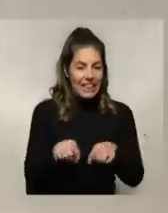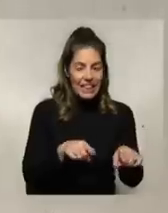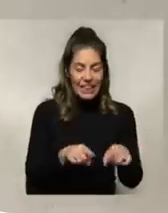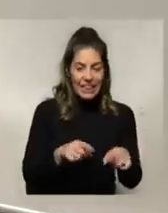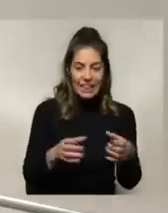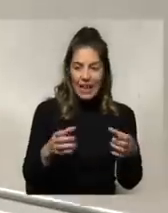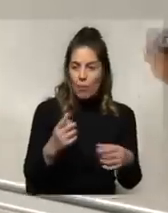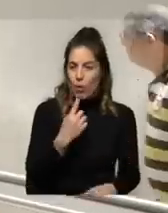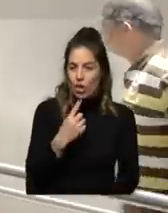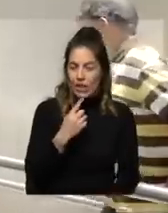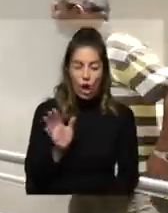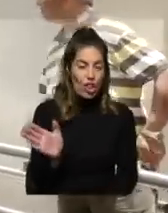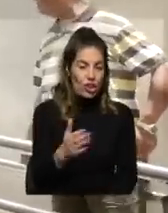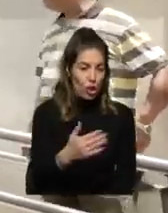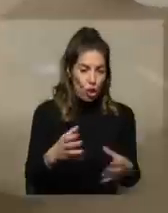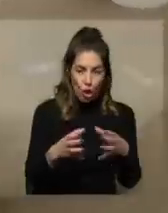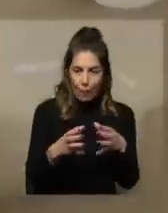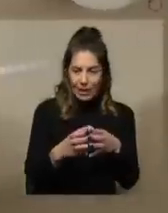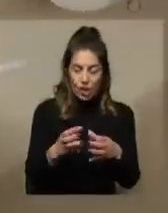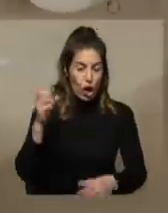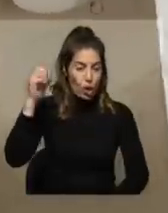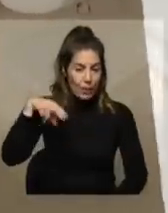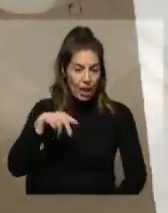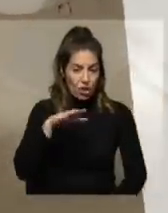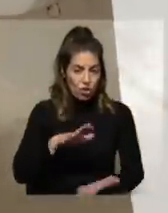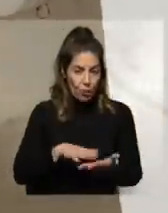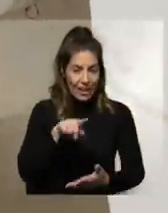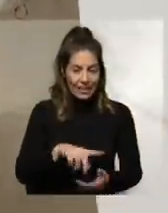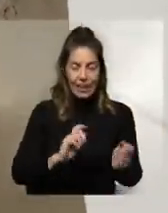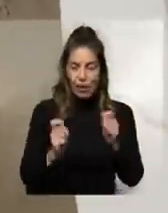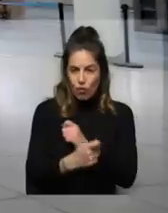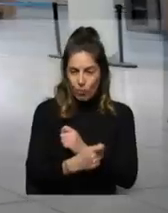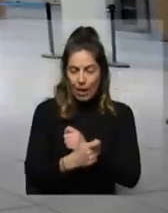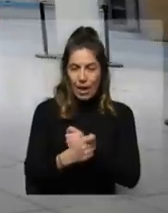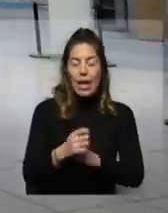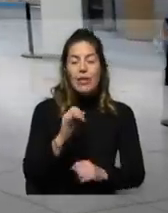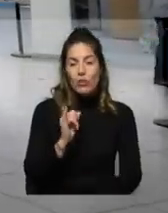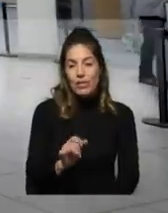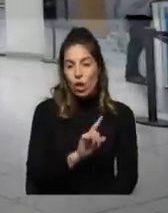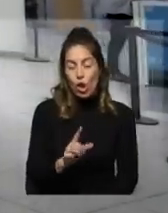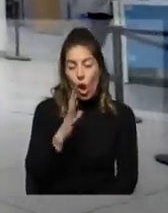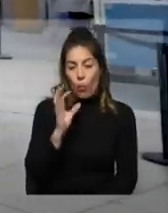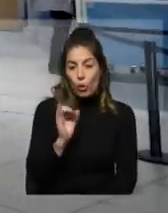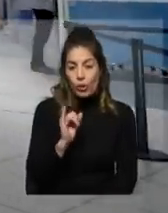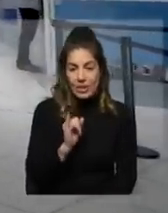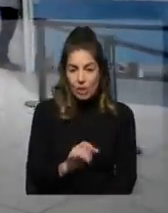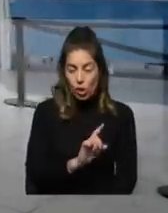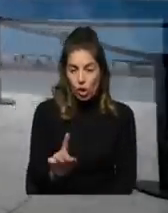de todos los partidos han opinado sobre esta sobre esta reforma y sobre la posibilidad o no la oportunidad o no de